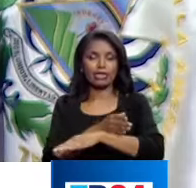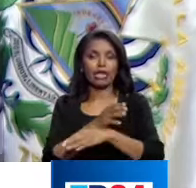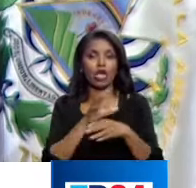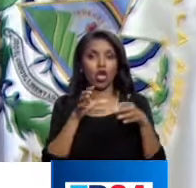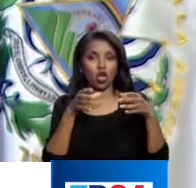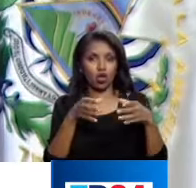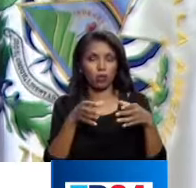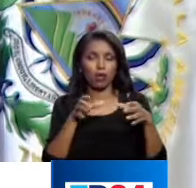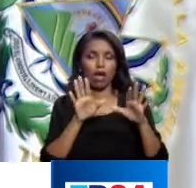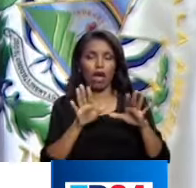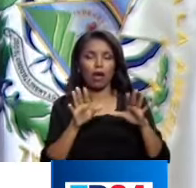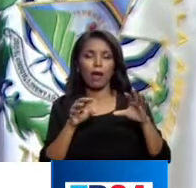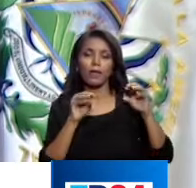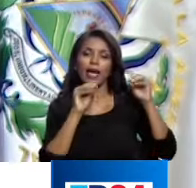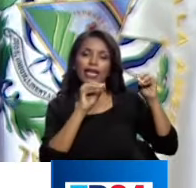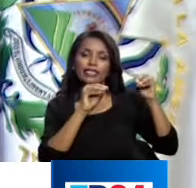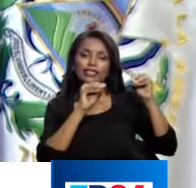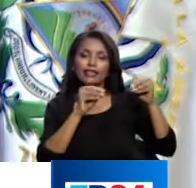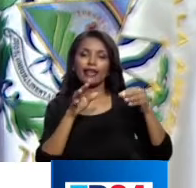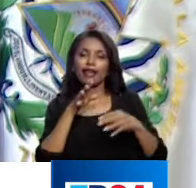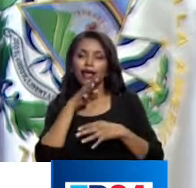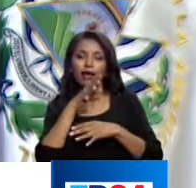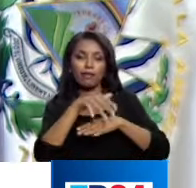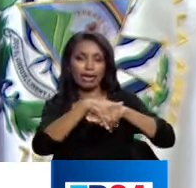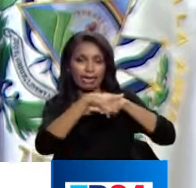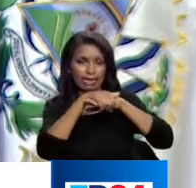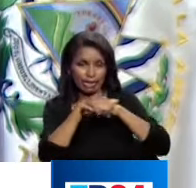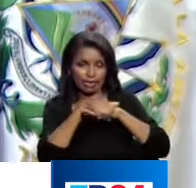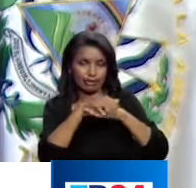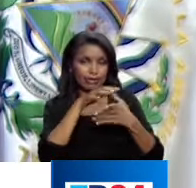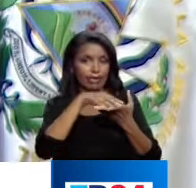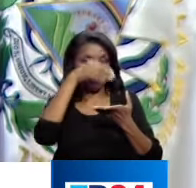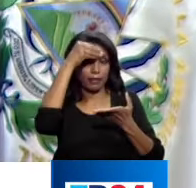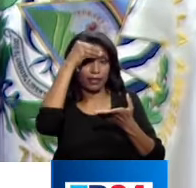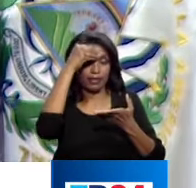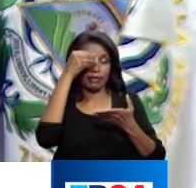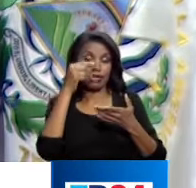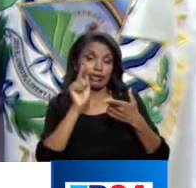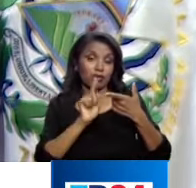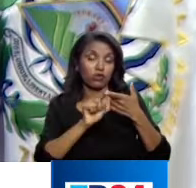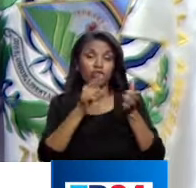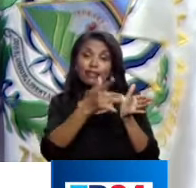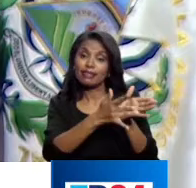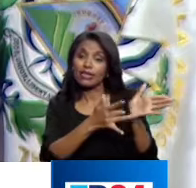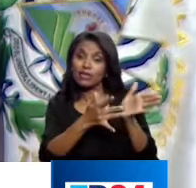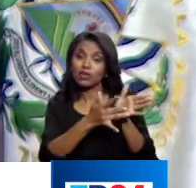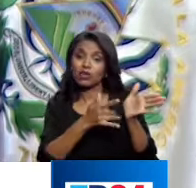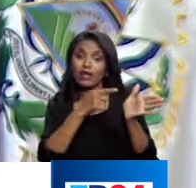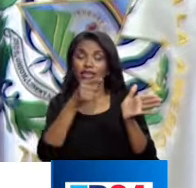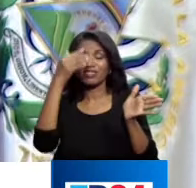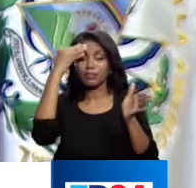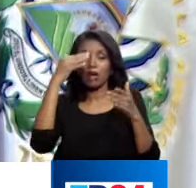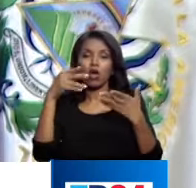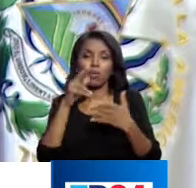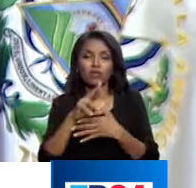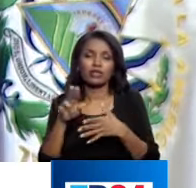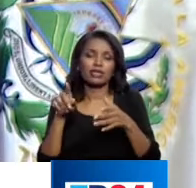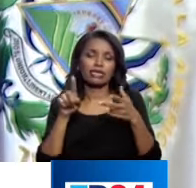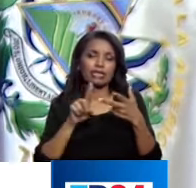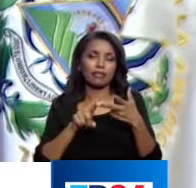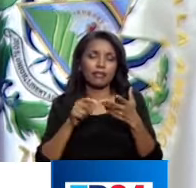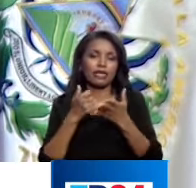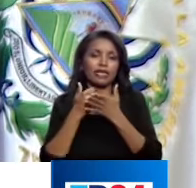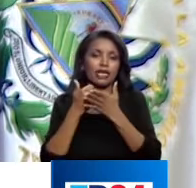para que puedan ayudar a los turistas. Vamos a mejorarle el acceso a tecnología que requieren y también ayudarlos en la formación